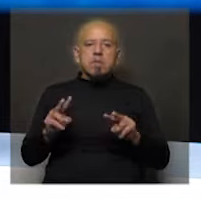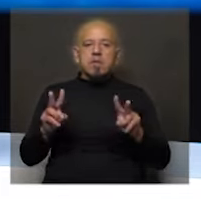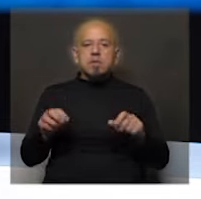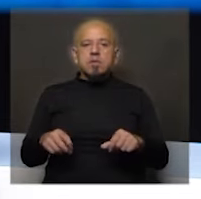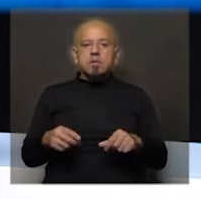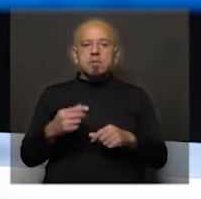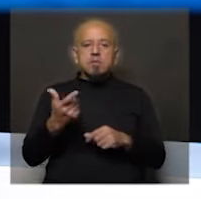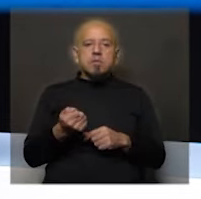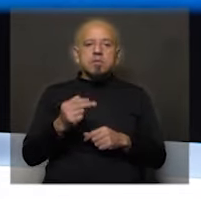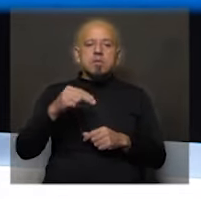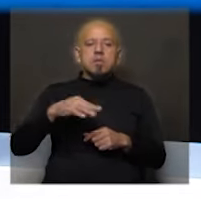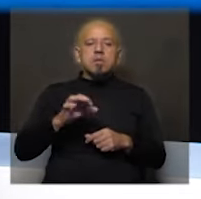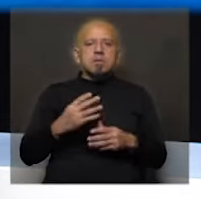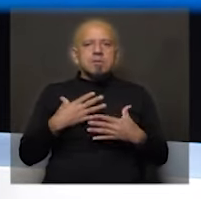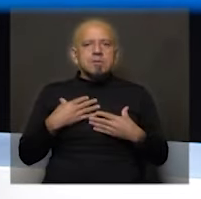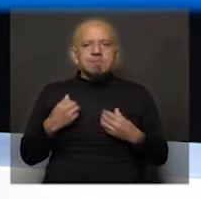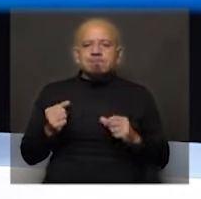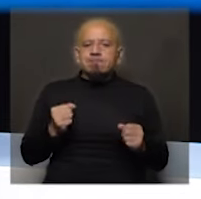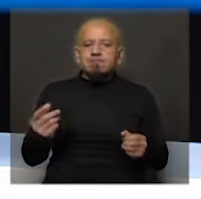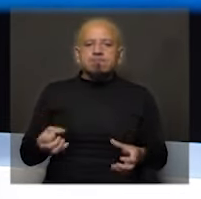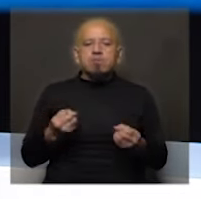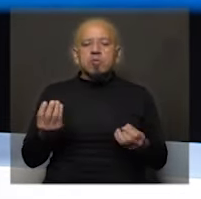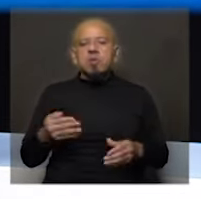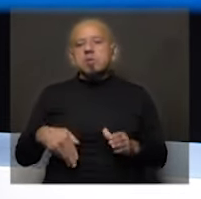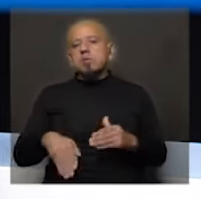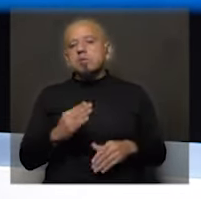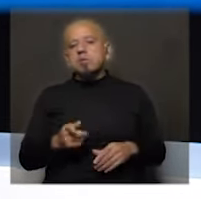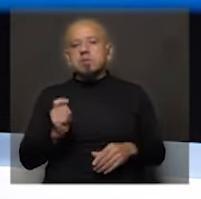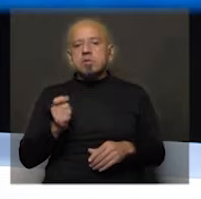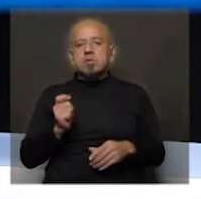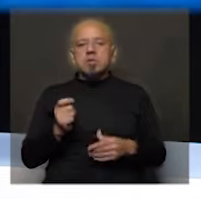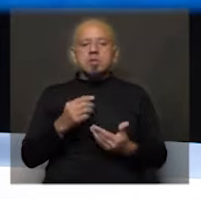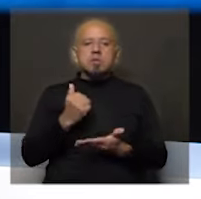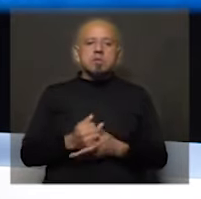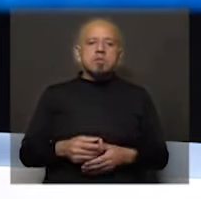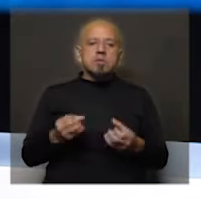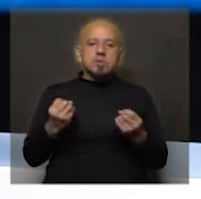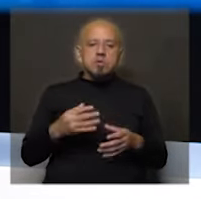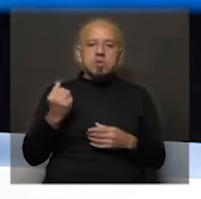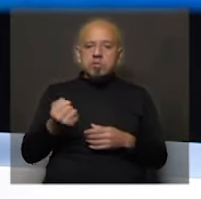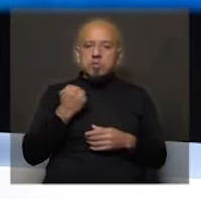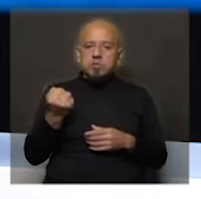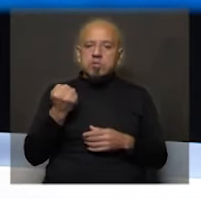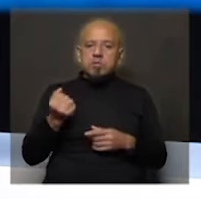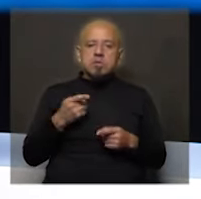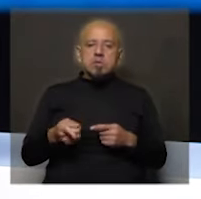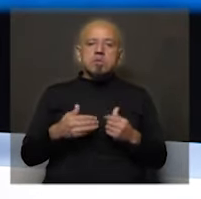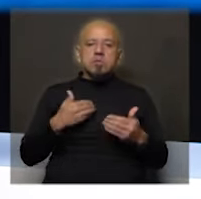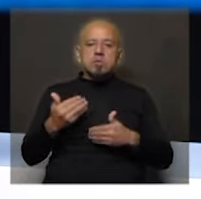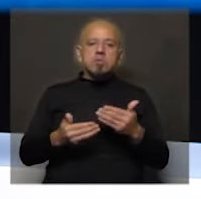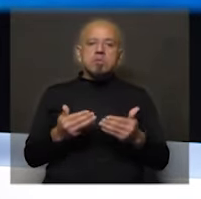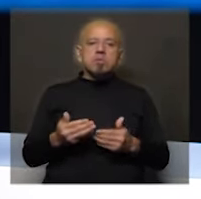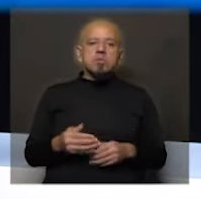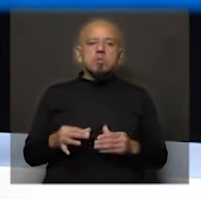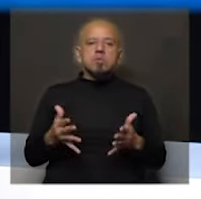a saber a dónde van a ir por qué tienen que ir a ese lugar quiénes van a estar Por qué es importante eso en su proceso eh